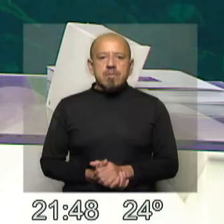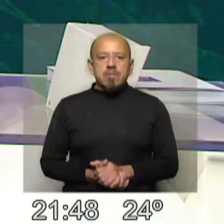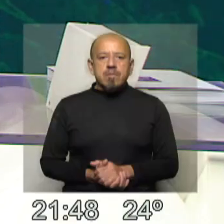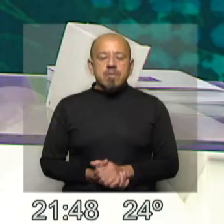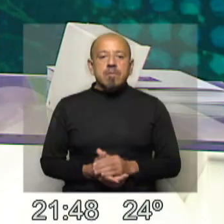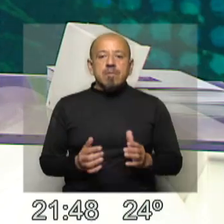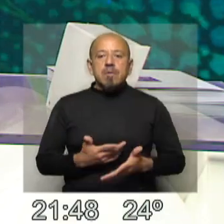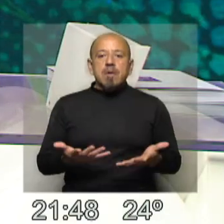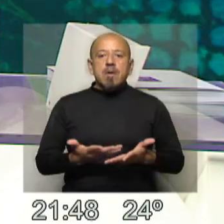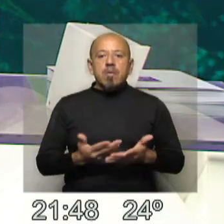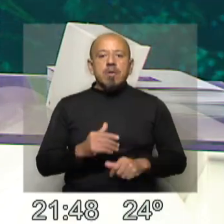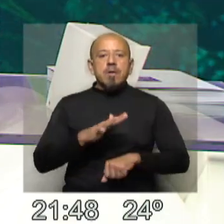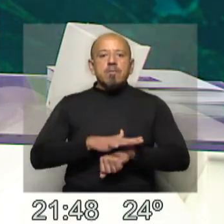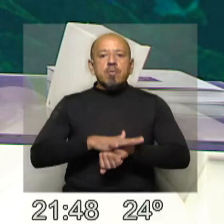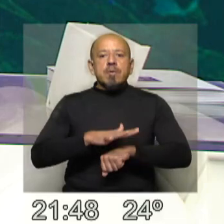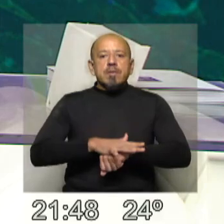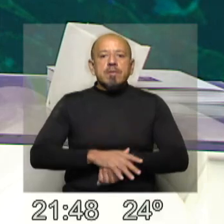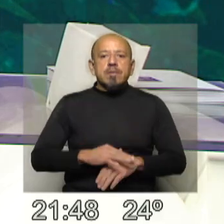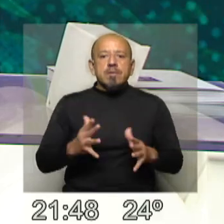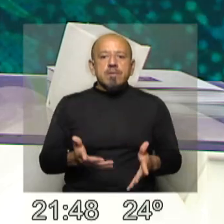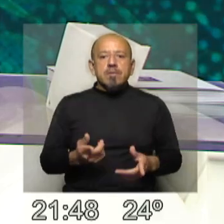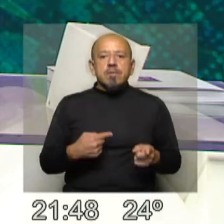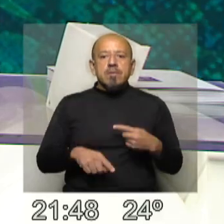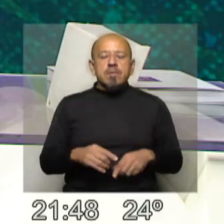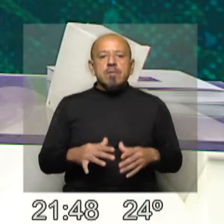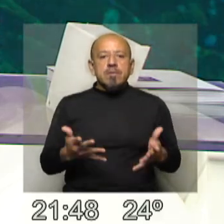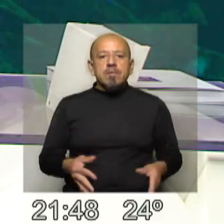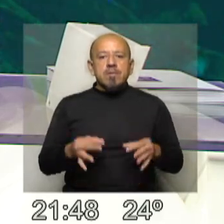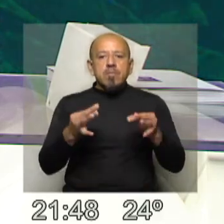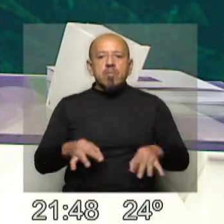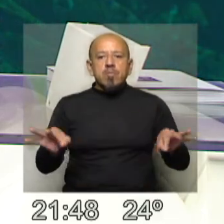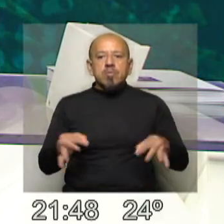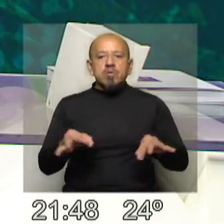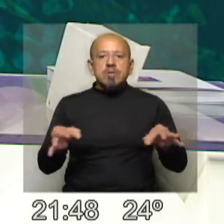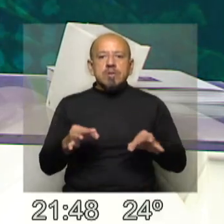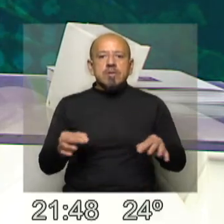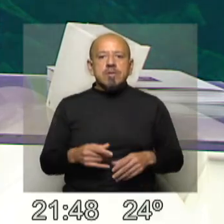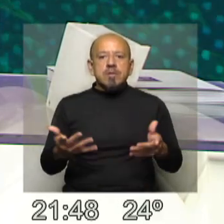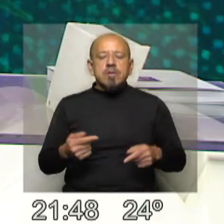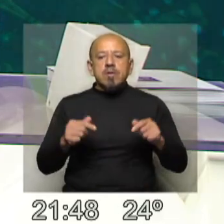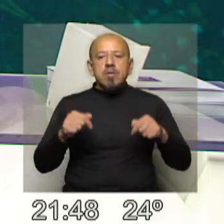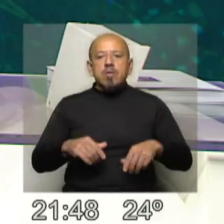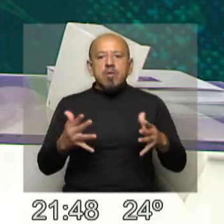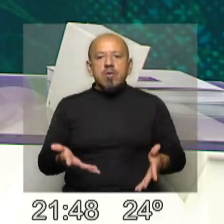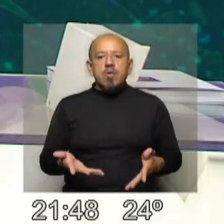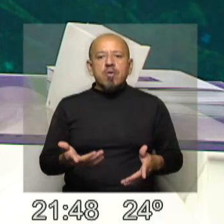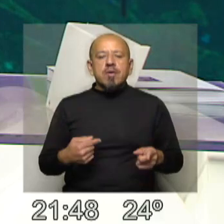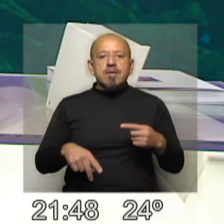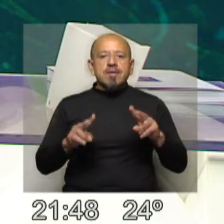Bueno, y gran momento, gran querida compañera, cómo nos gusta acá tener música en vivo y defenderla. Y aparte hoy que es noche de